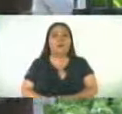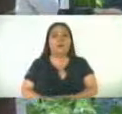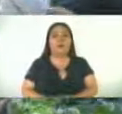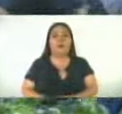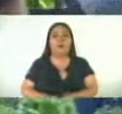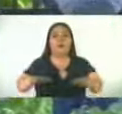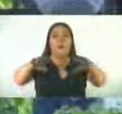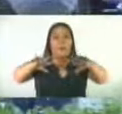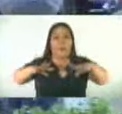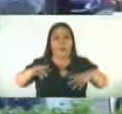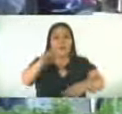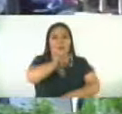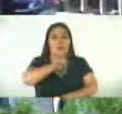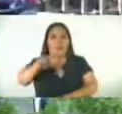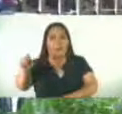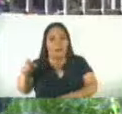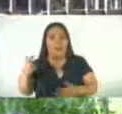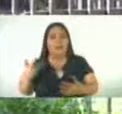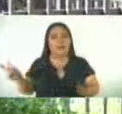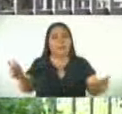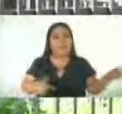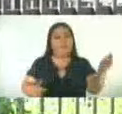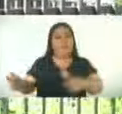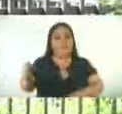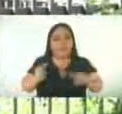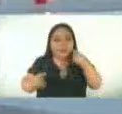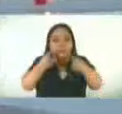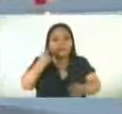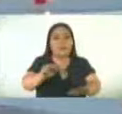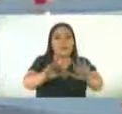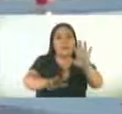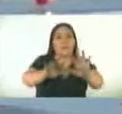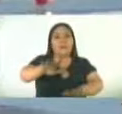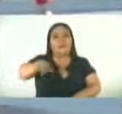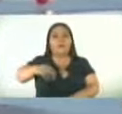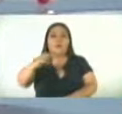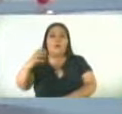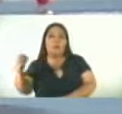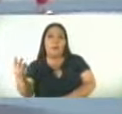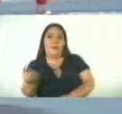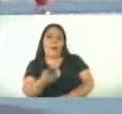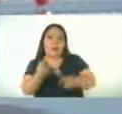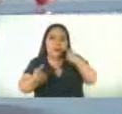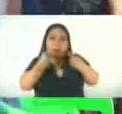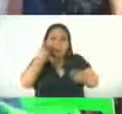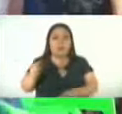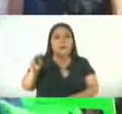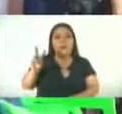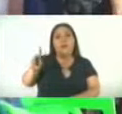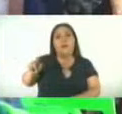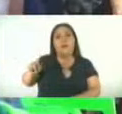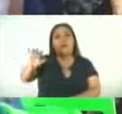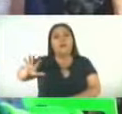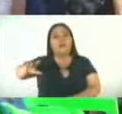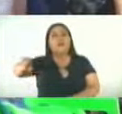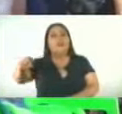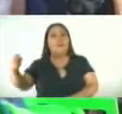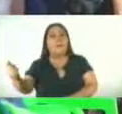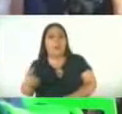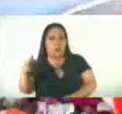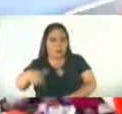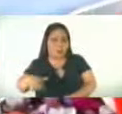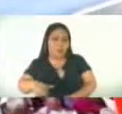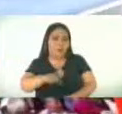de vacaciones, el país recibió la visita de 85 mil turistas extranjeros y de 2.5 millones de turistas